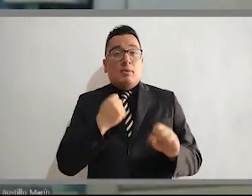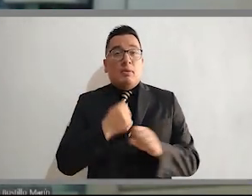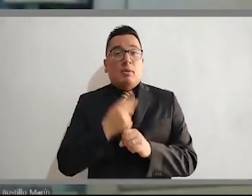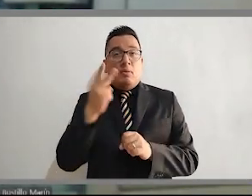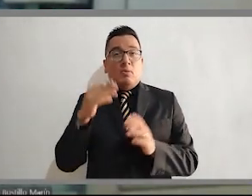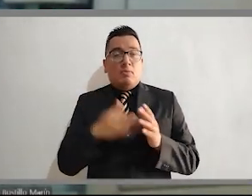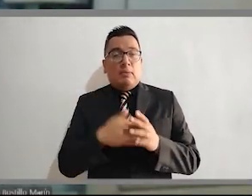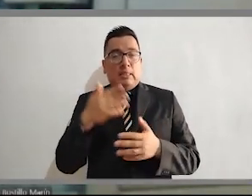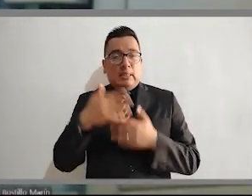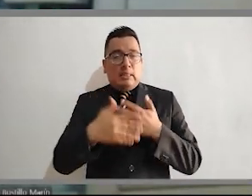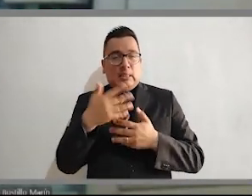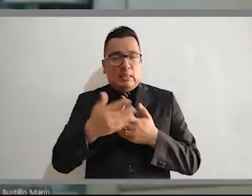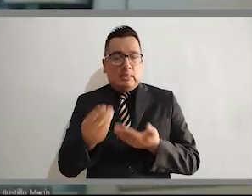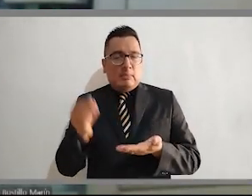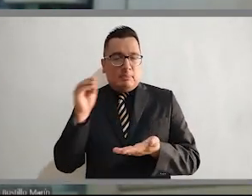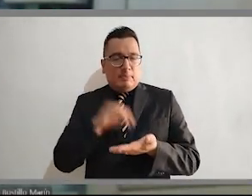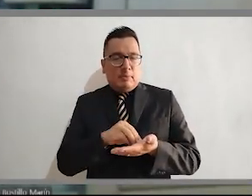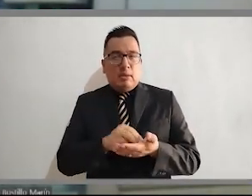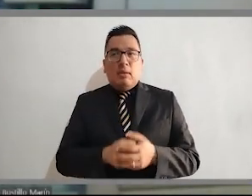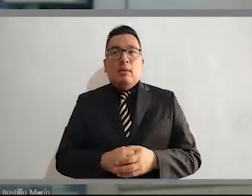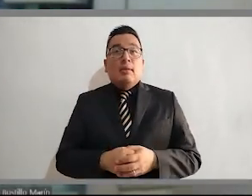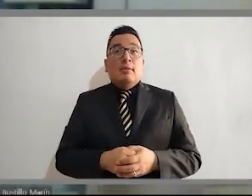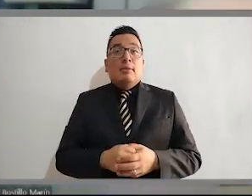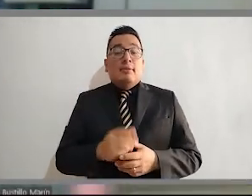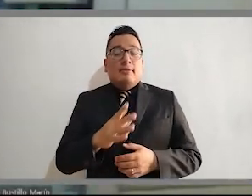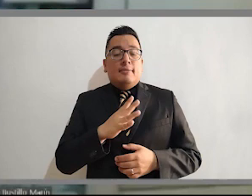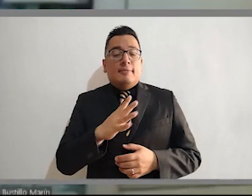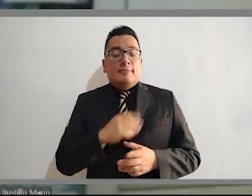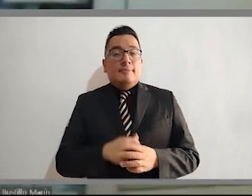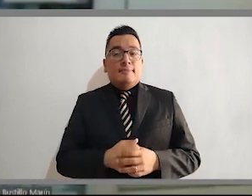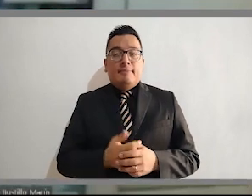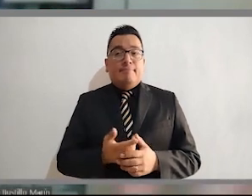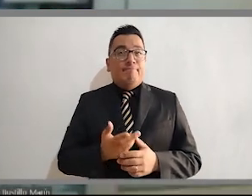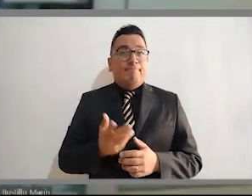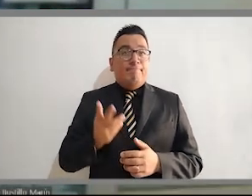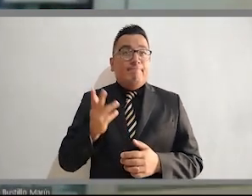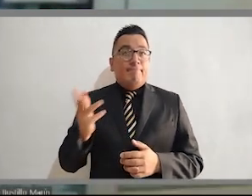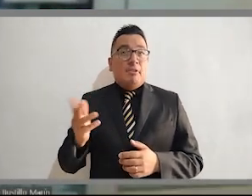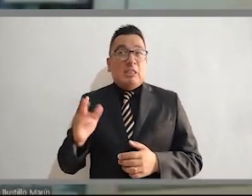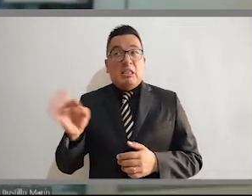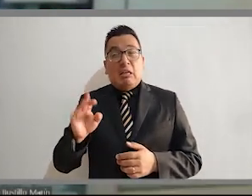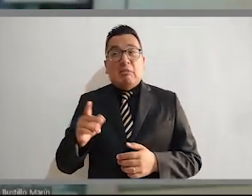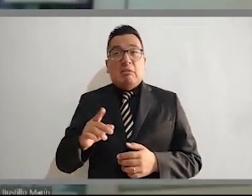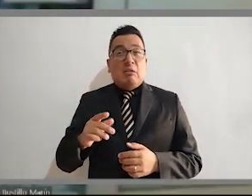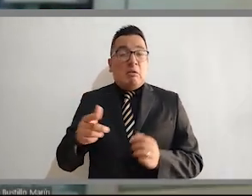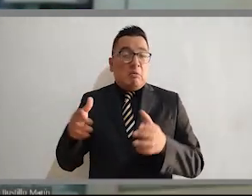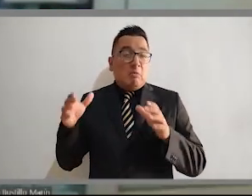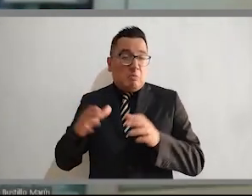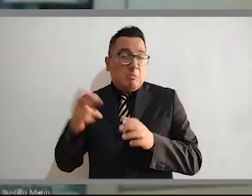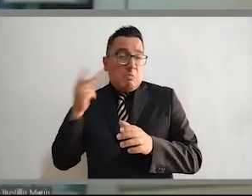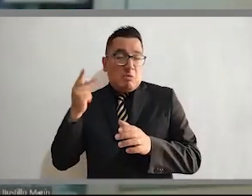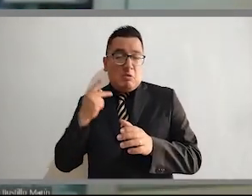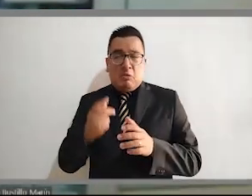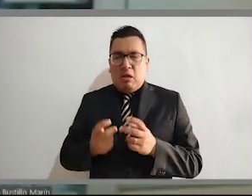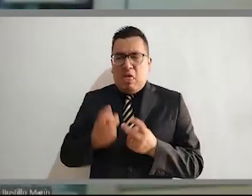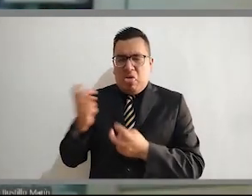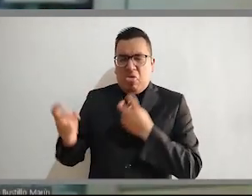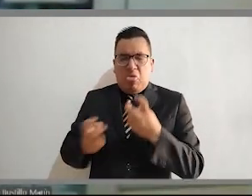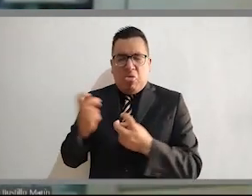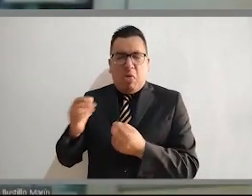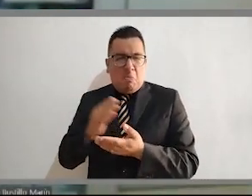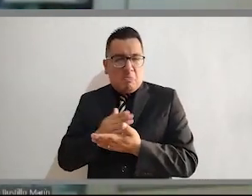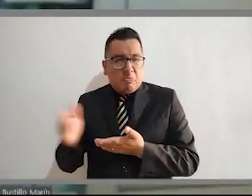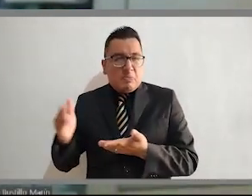2015 y 2016, en esas épocas. Ya después 2017 se actualizó, ¿no? Y ese protocolo se